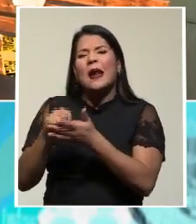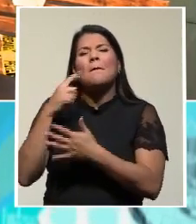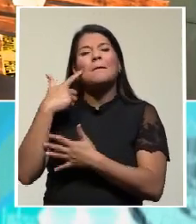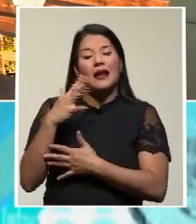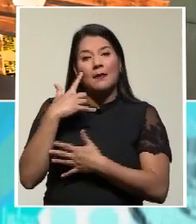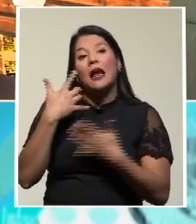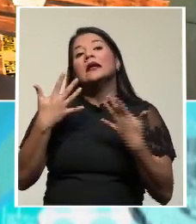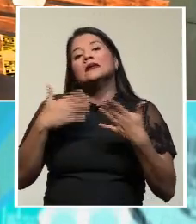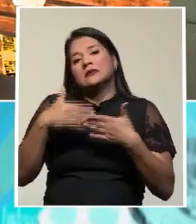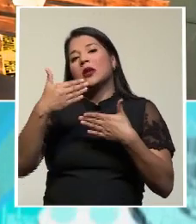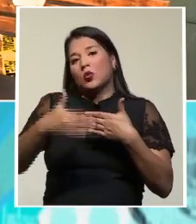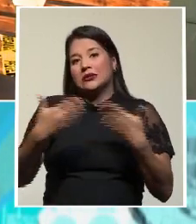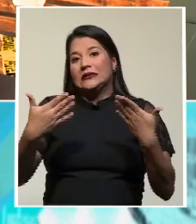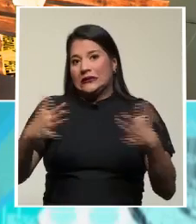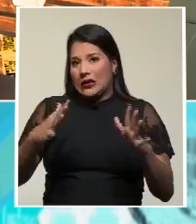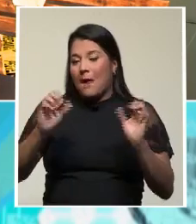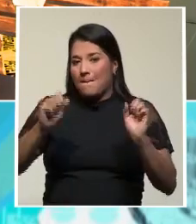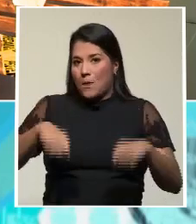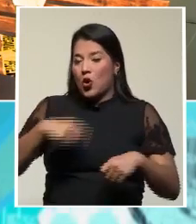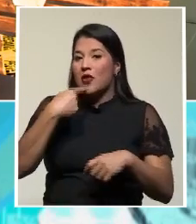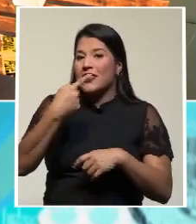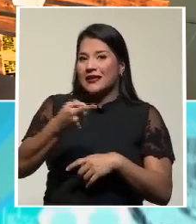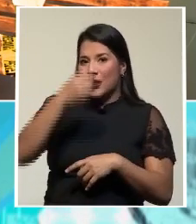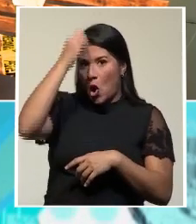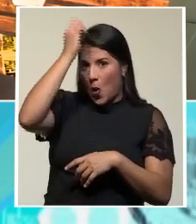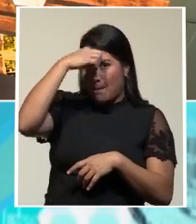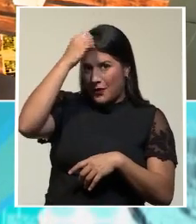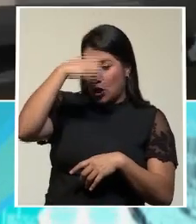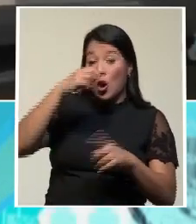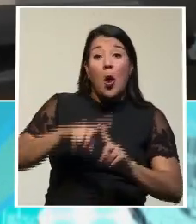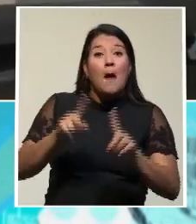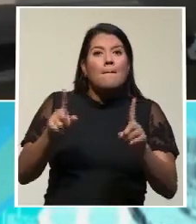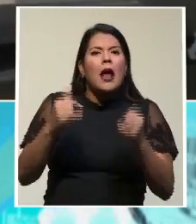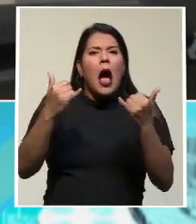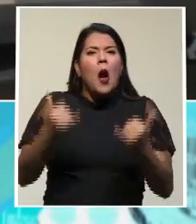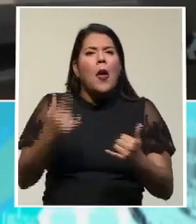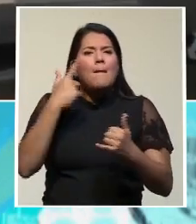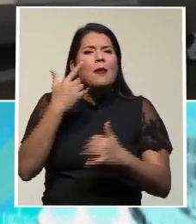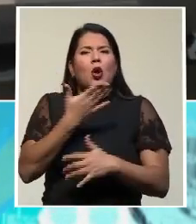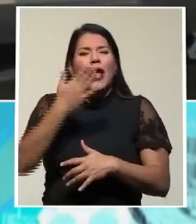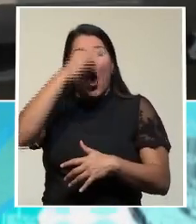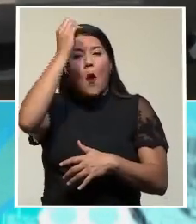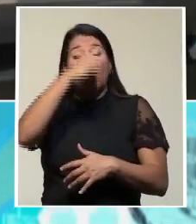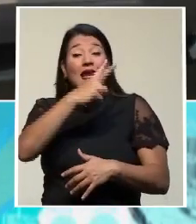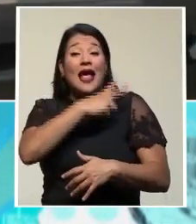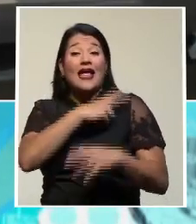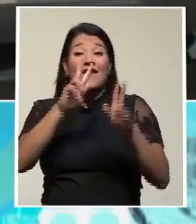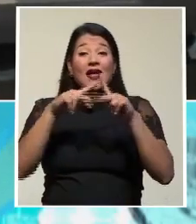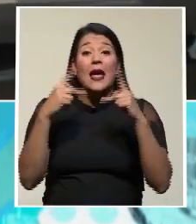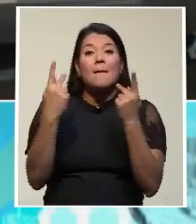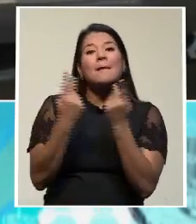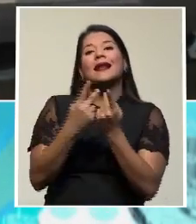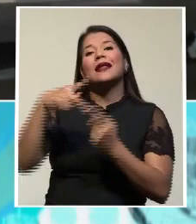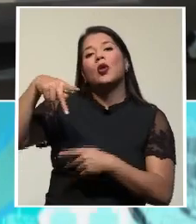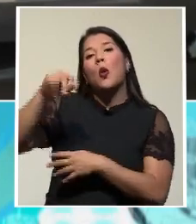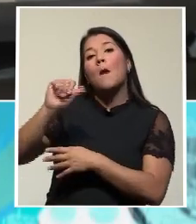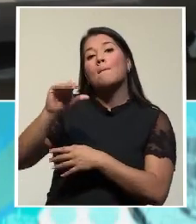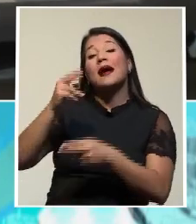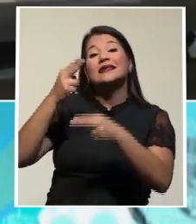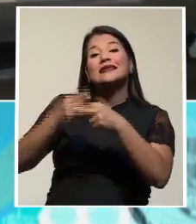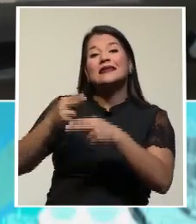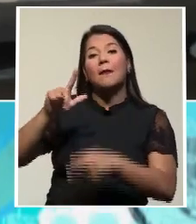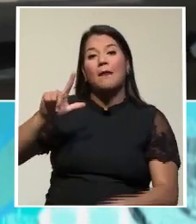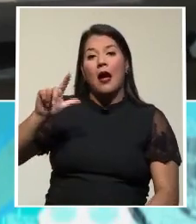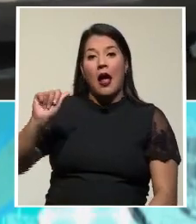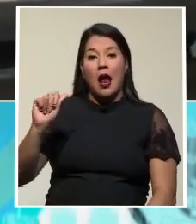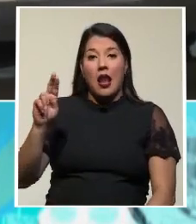un criterio pues más bien formado. Pero veamos qué dijo la jefa de fracción del Partido de Acción Ciudadana, Laura Guido,